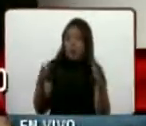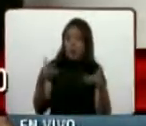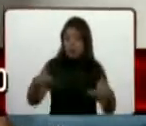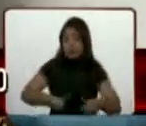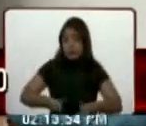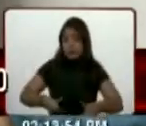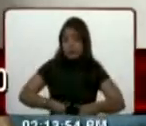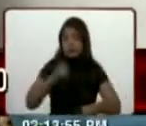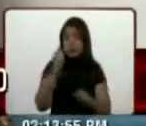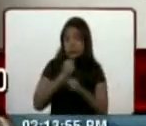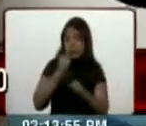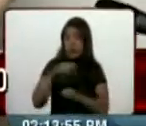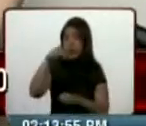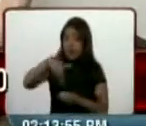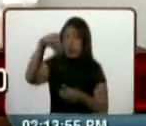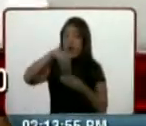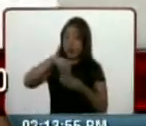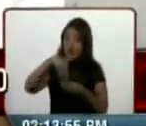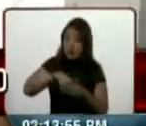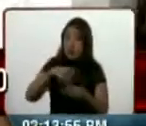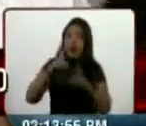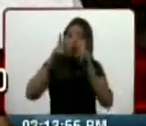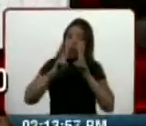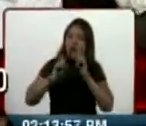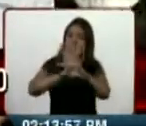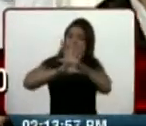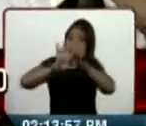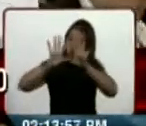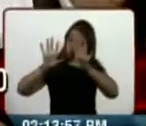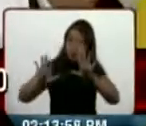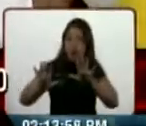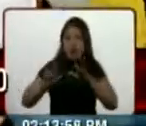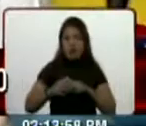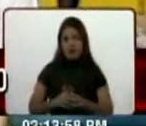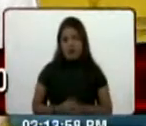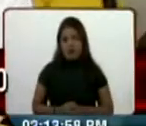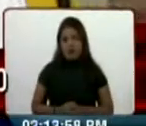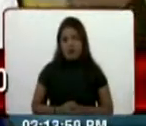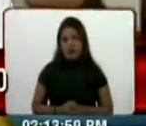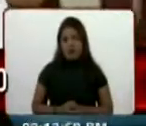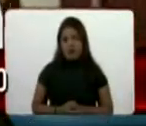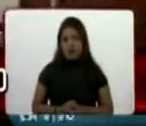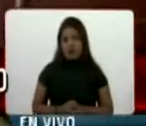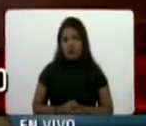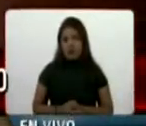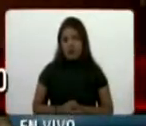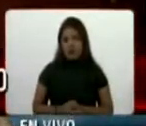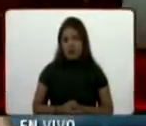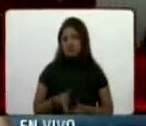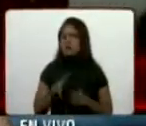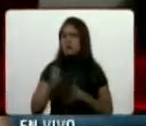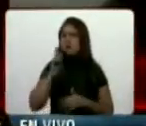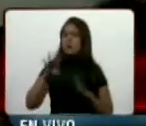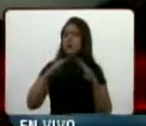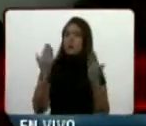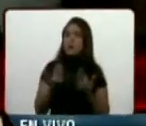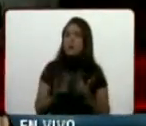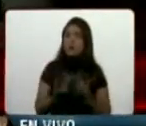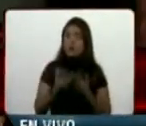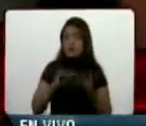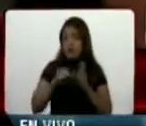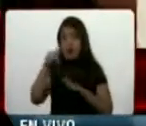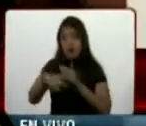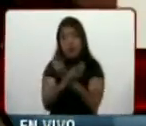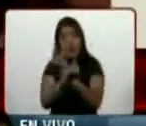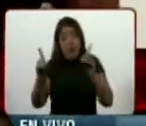porque hay estas elecciones, que sean pulcras, transparentes. Yo no. ¿Cómo hemos visto hoy en el mundo, presidente? Como una gran democracia, como